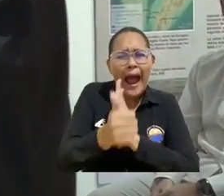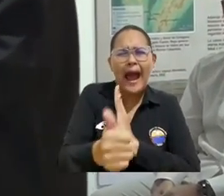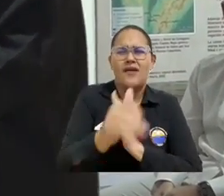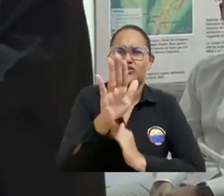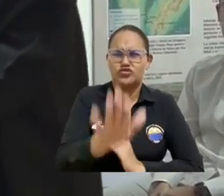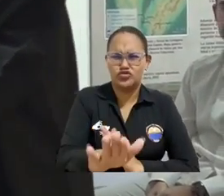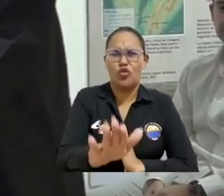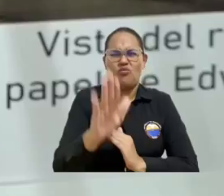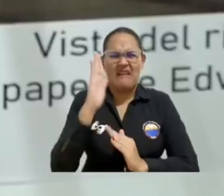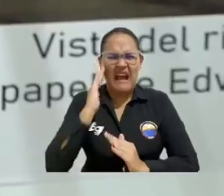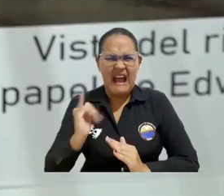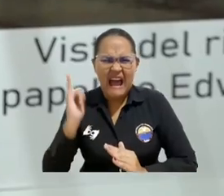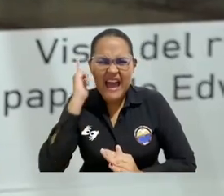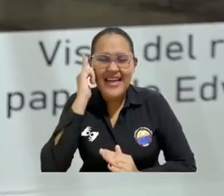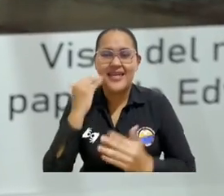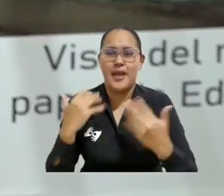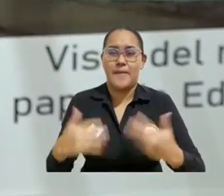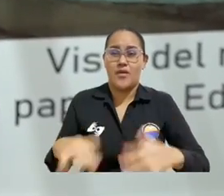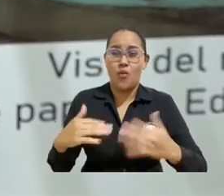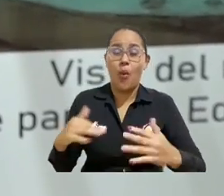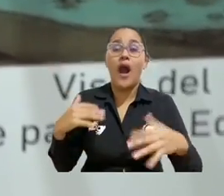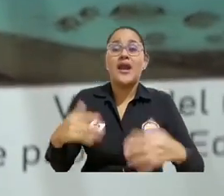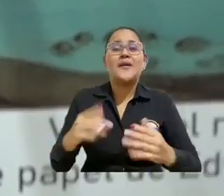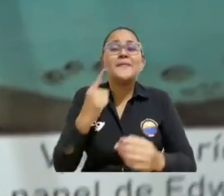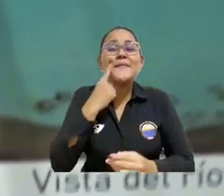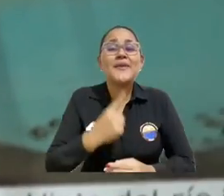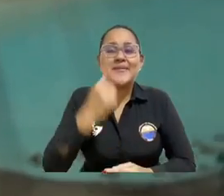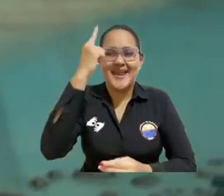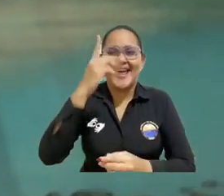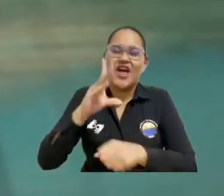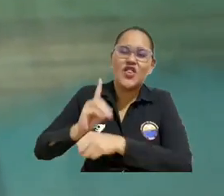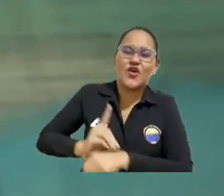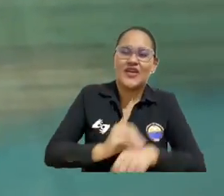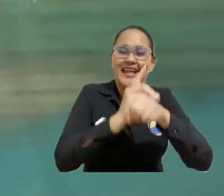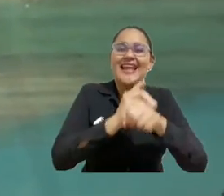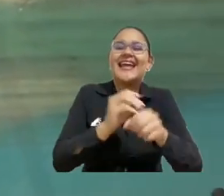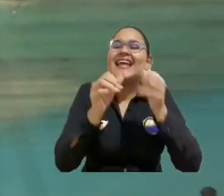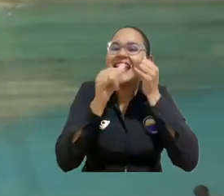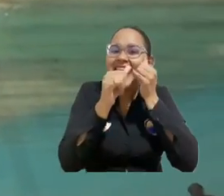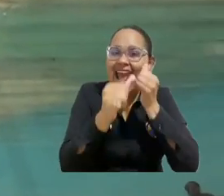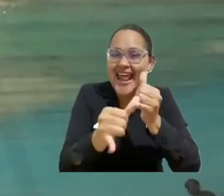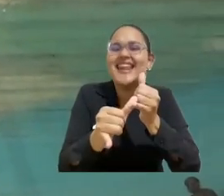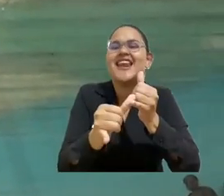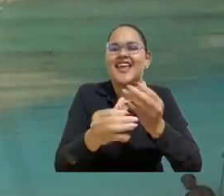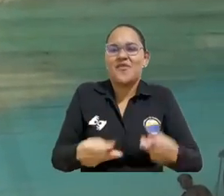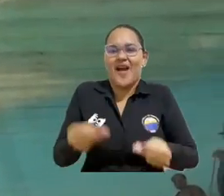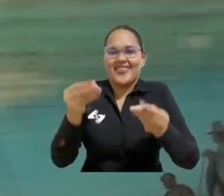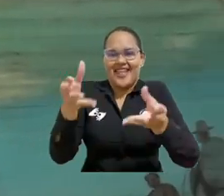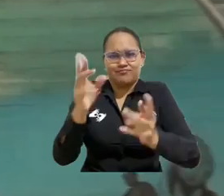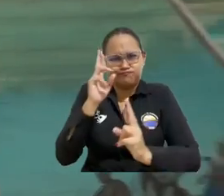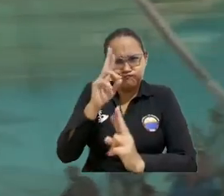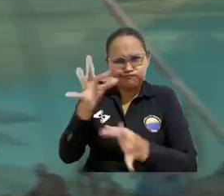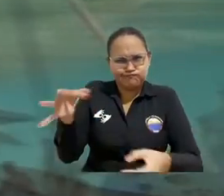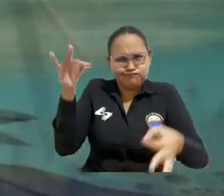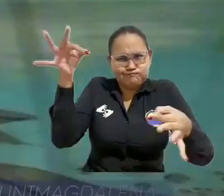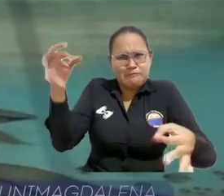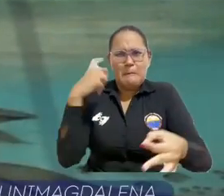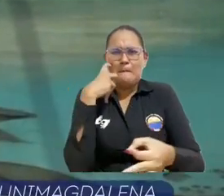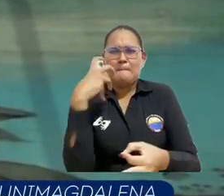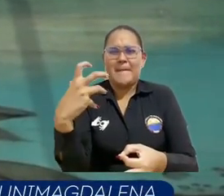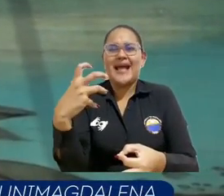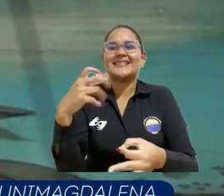su legado, la Universidad del Magdalena otorgó el primer título de doctor honoris causa en ingeniería a Gunter Pauli.